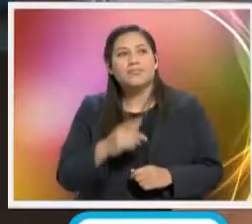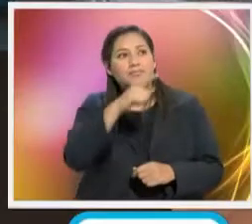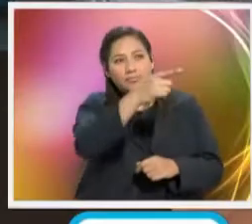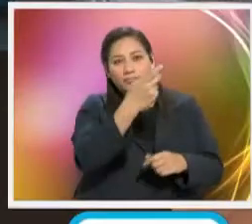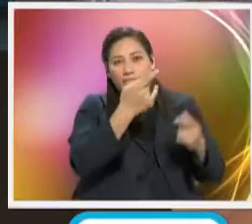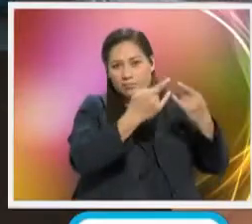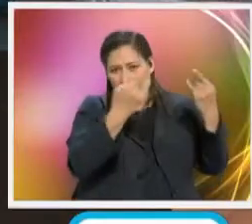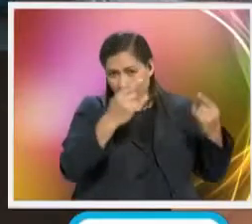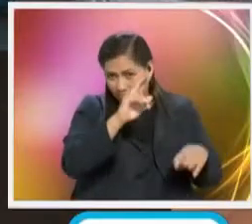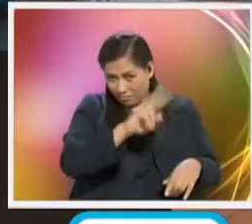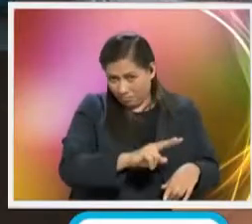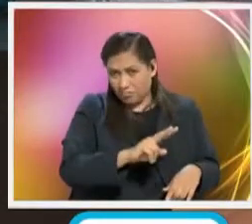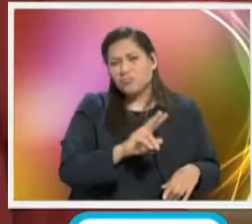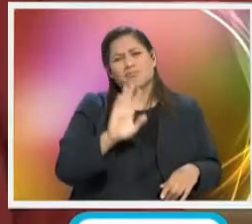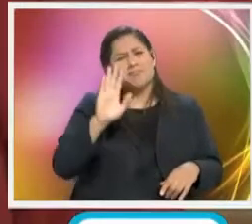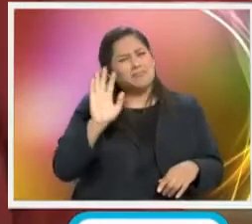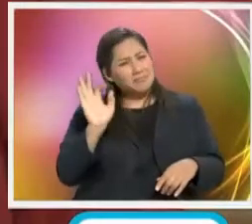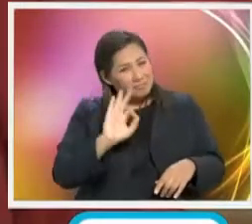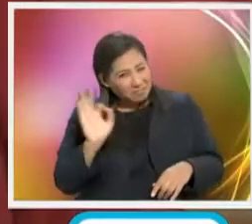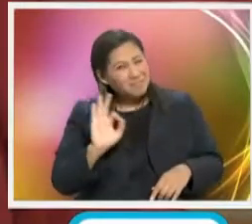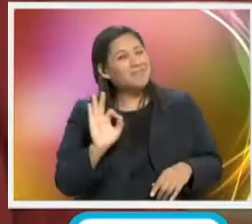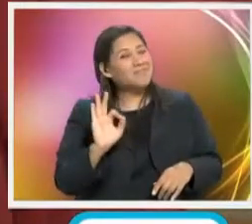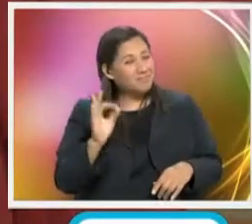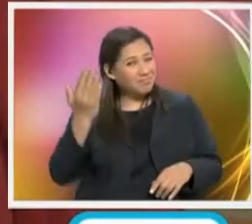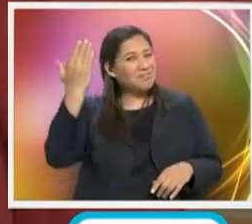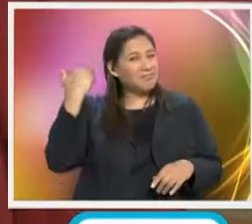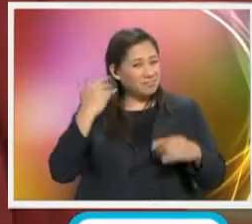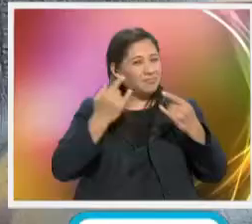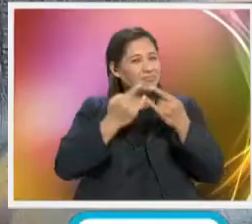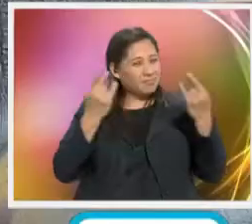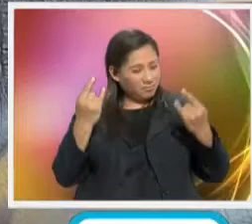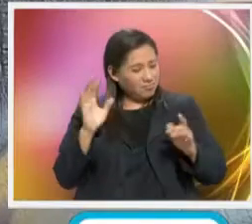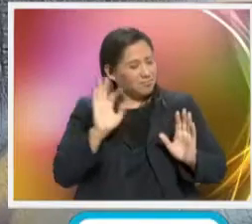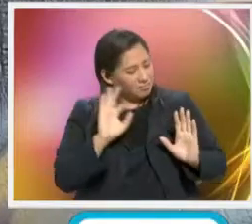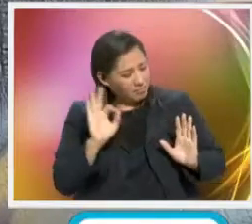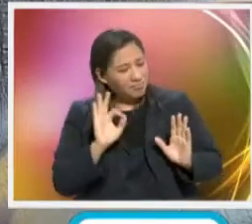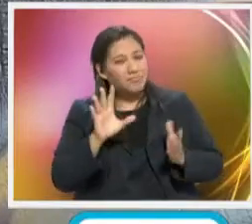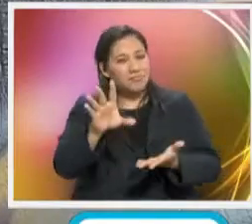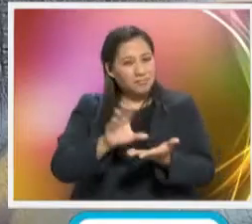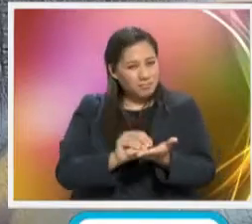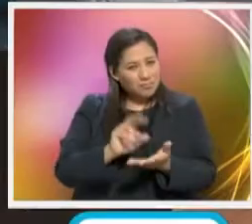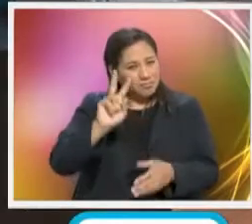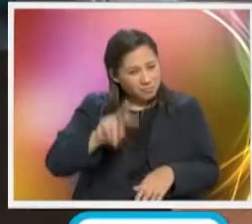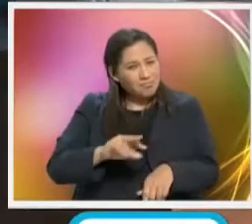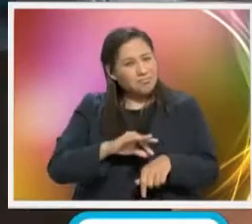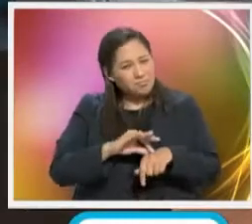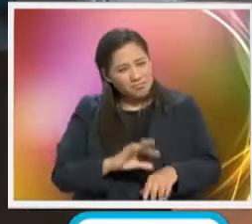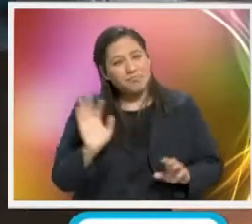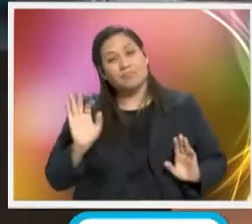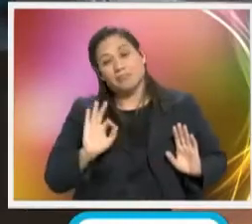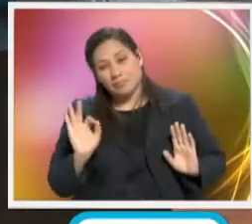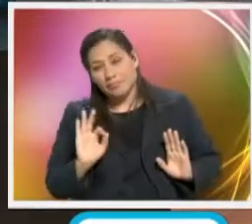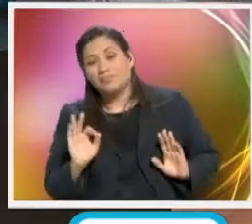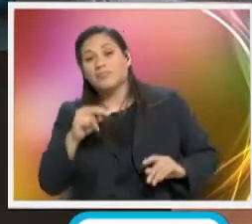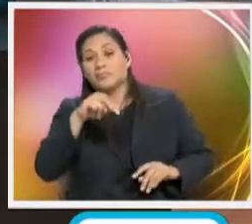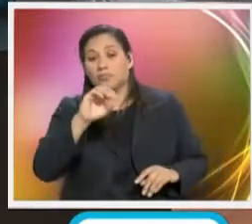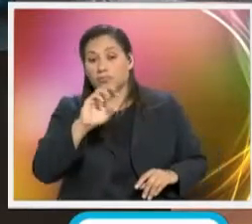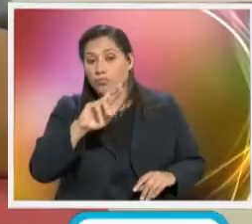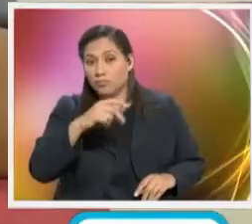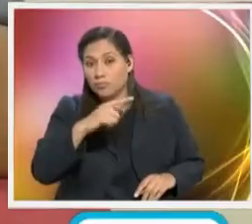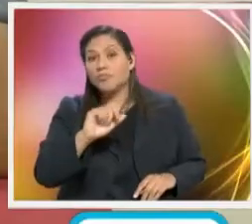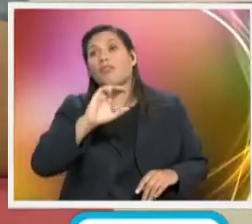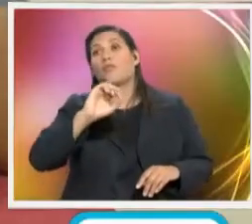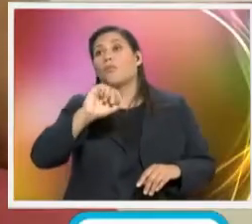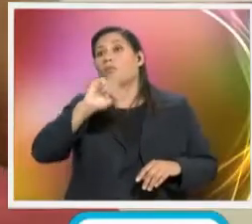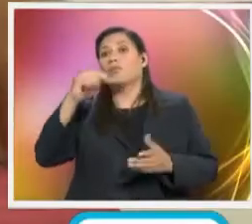hecho real? O pues no? Me imagino que en algún momento habrá ocurrido algo así en Noruega o en el mundo, ¿no? Yo creo que, y justo como es